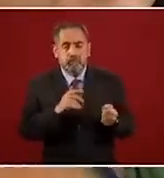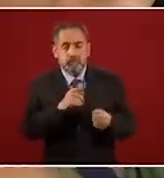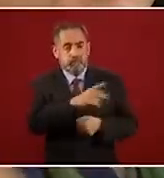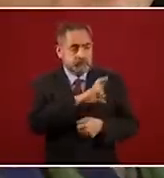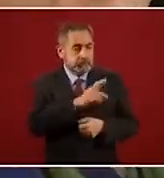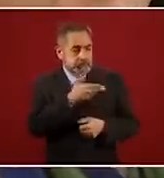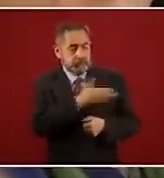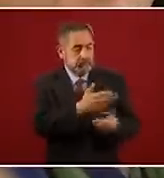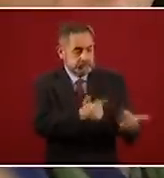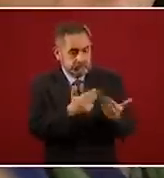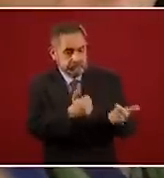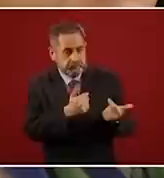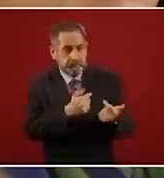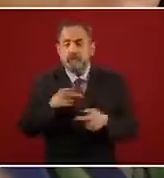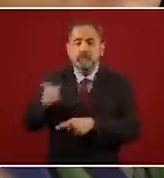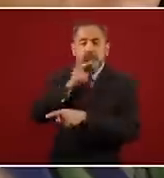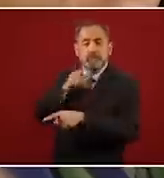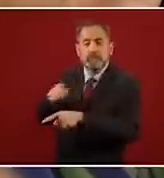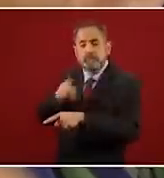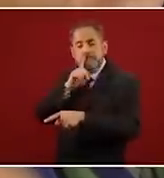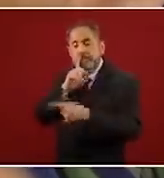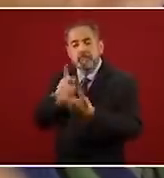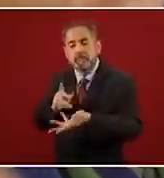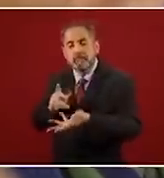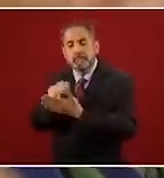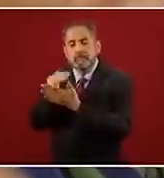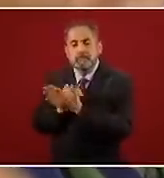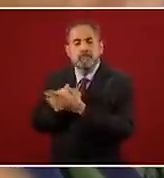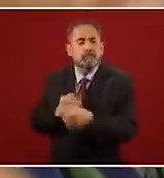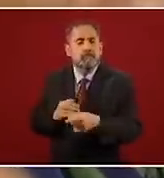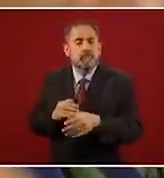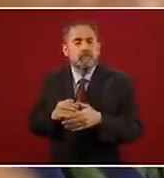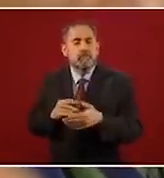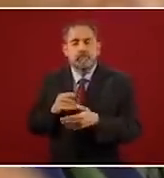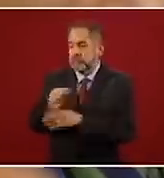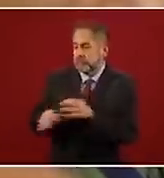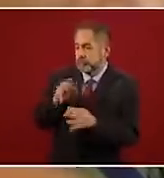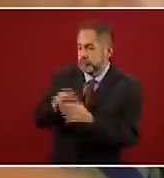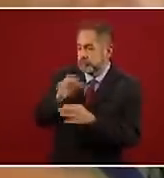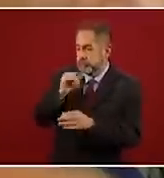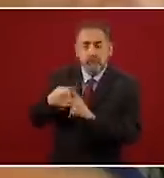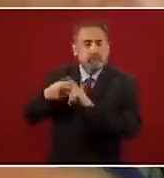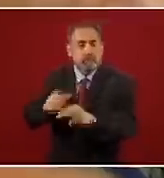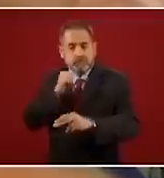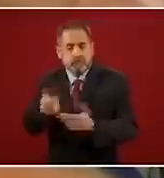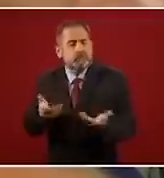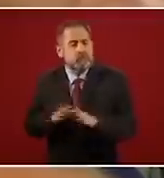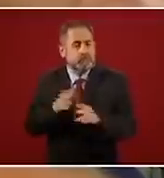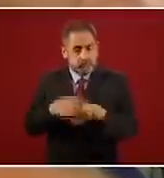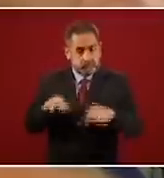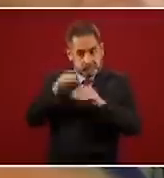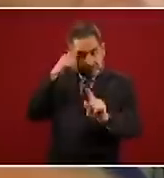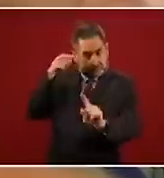pero la parte que le toca hacer a Pemex en esta parte, en SAMA, no se ha concluido ni se ha empezado. Entonces, ¿qué tan prioritaria es